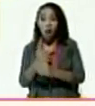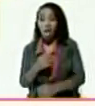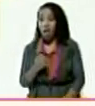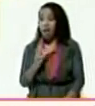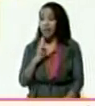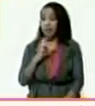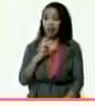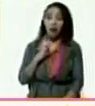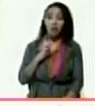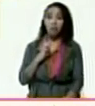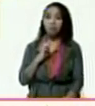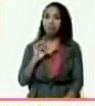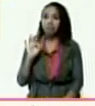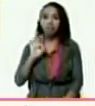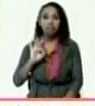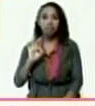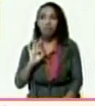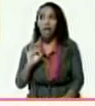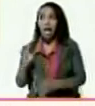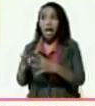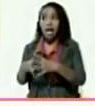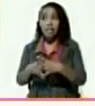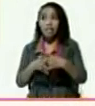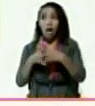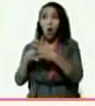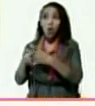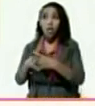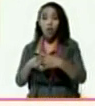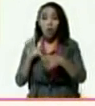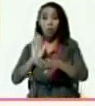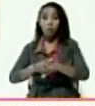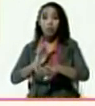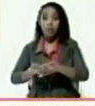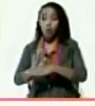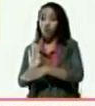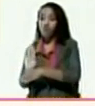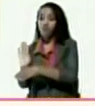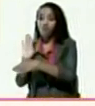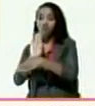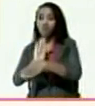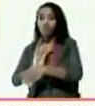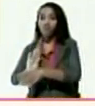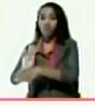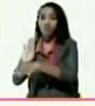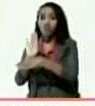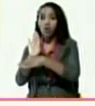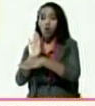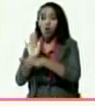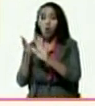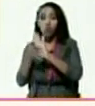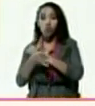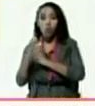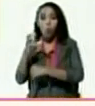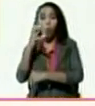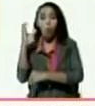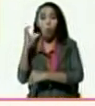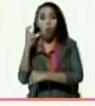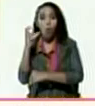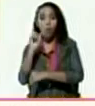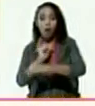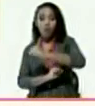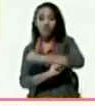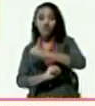nadie. Estados Unidos ejerce un protectorado sobre Colombia, con bases